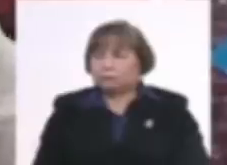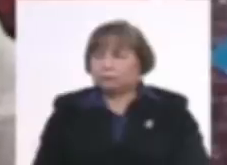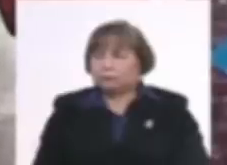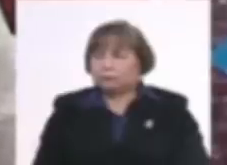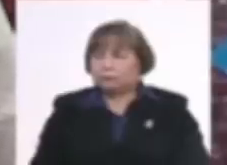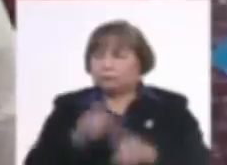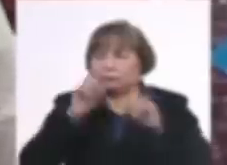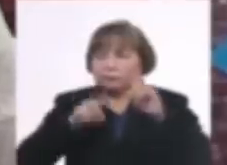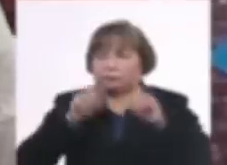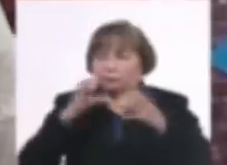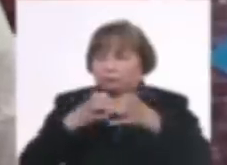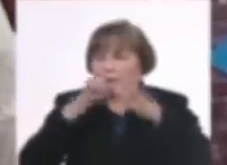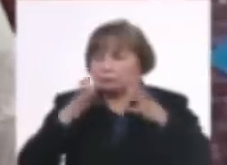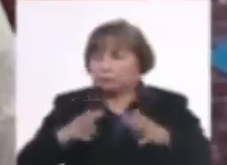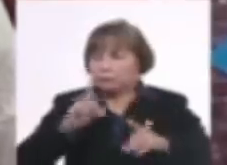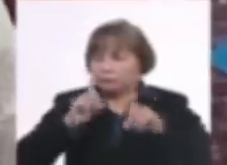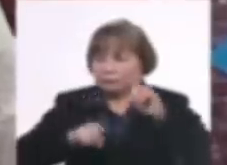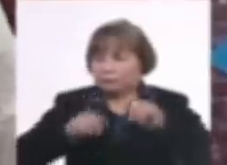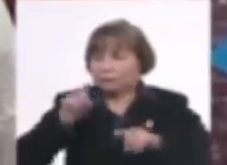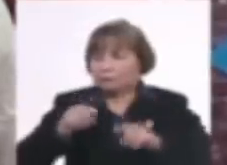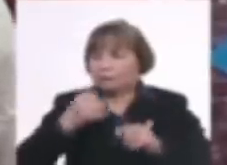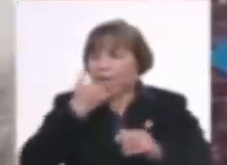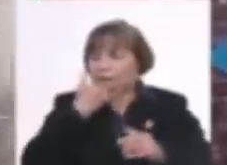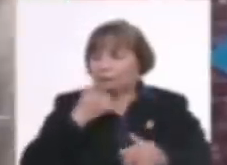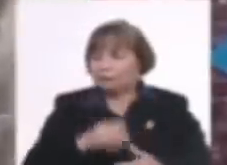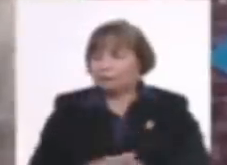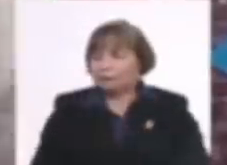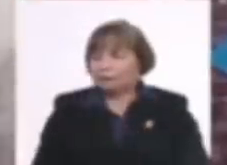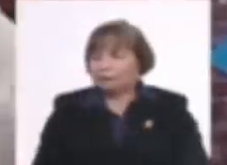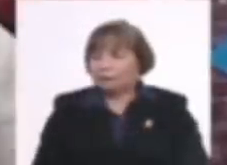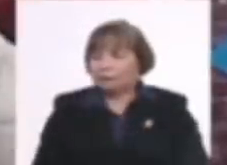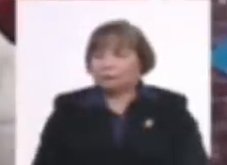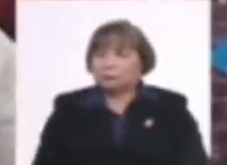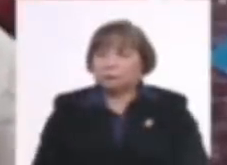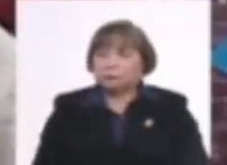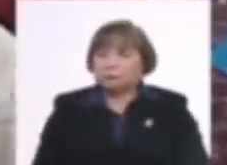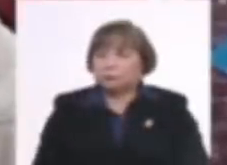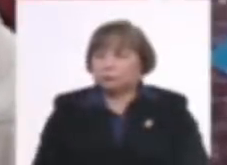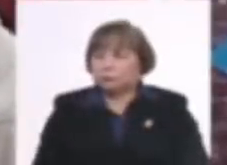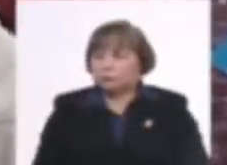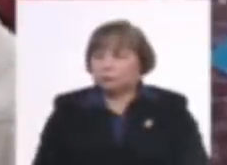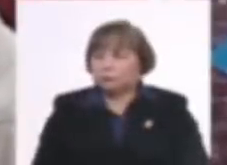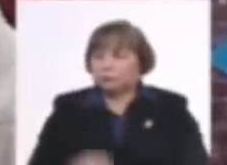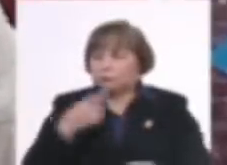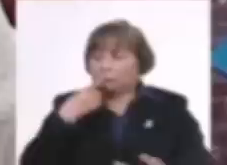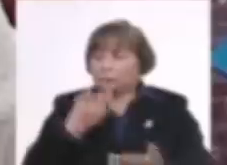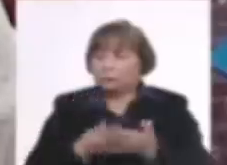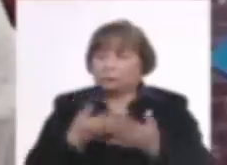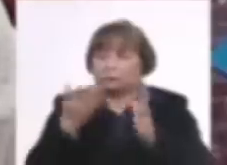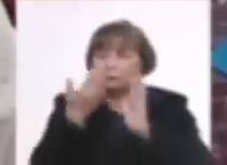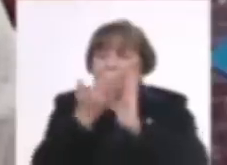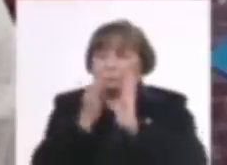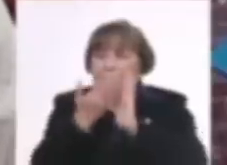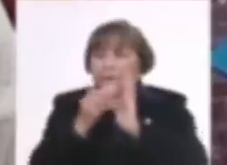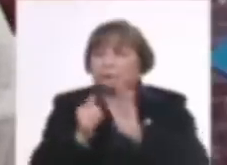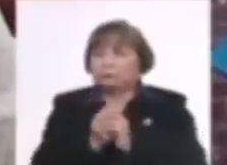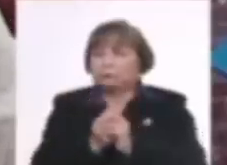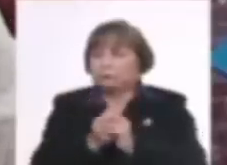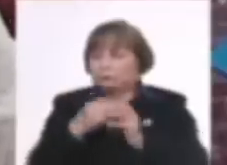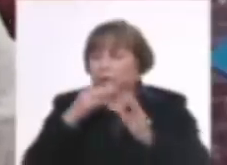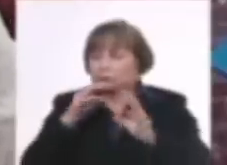Y algunos congresistas sí se equivocan. Sí, claro, se equivocan. Sí. Ya, me refería que la puerta es